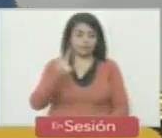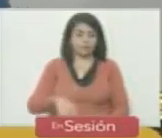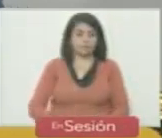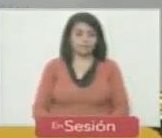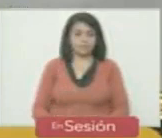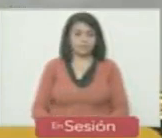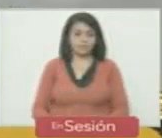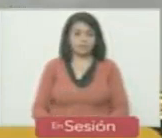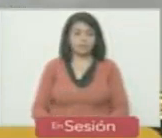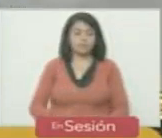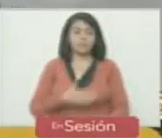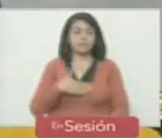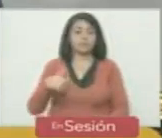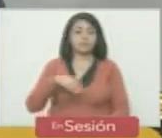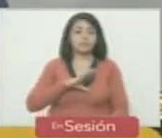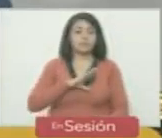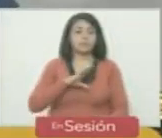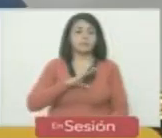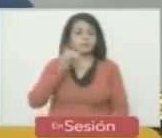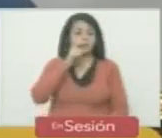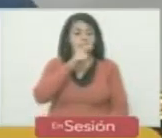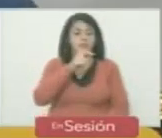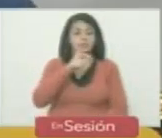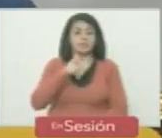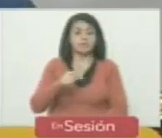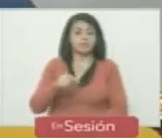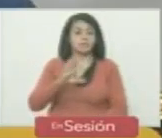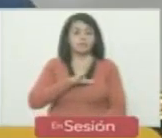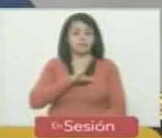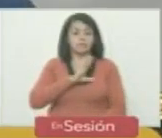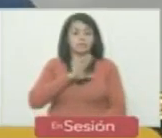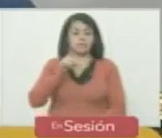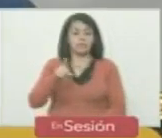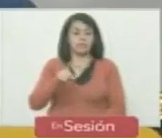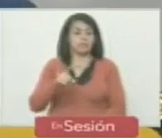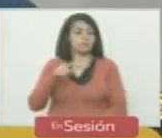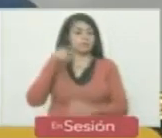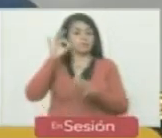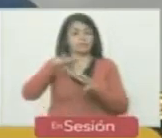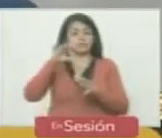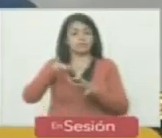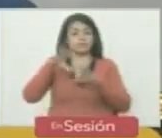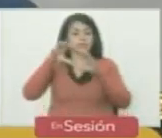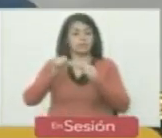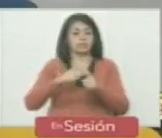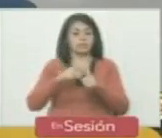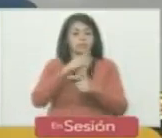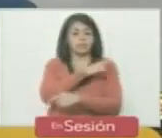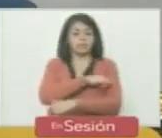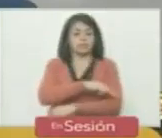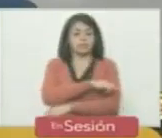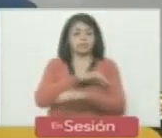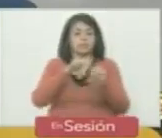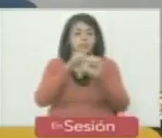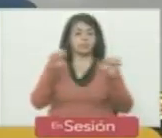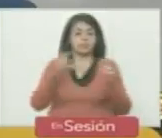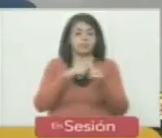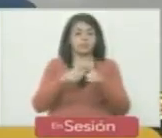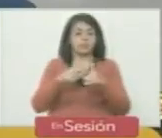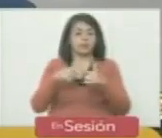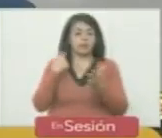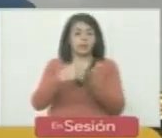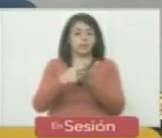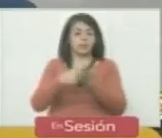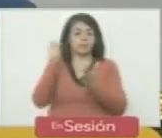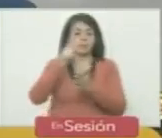Venezuela, que le pertenecen a su pueblo, que le pertenecen a la inversión para hospitales, para educación, para